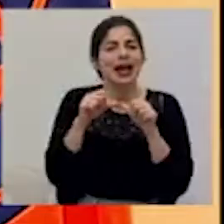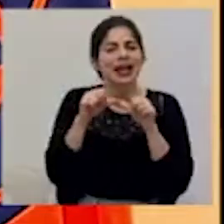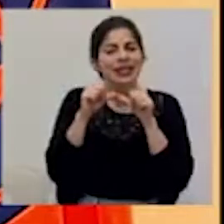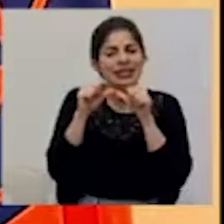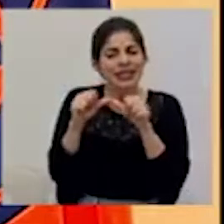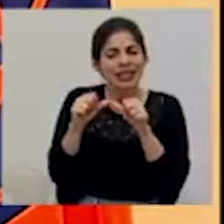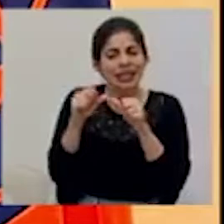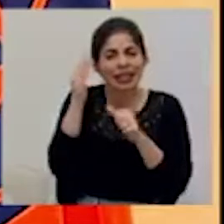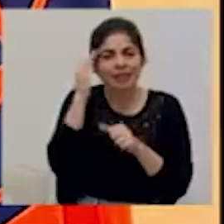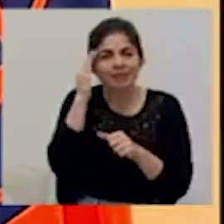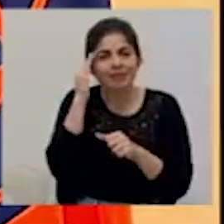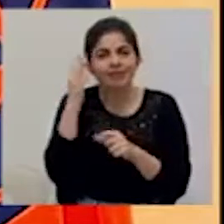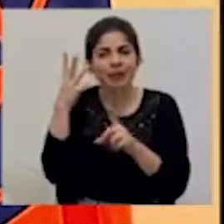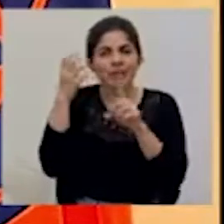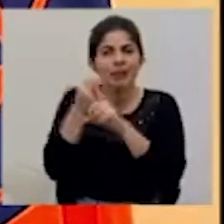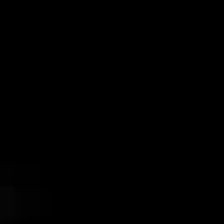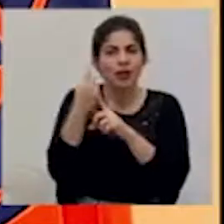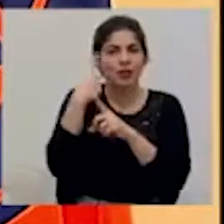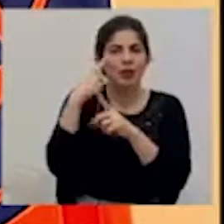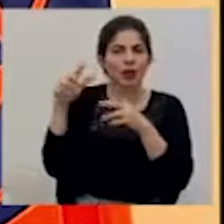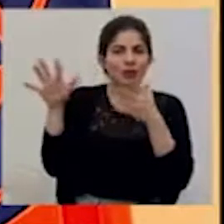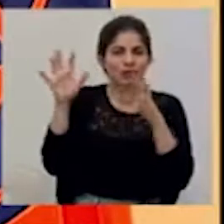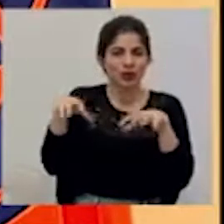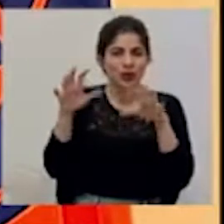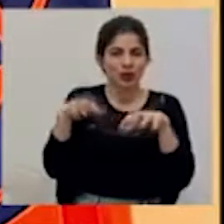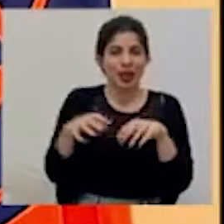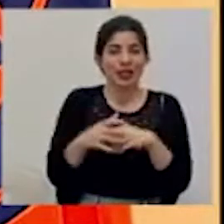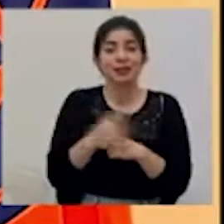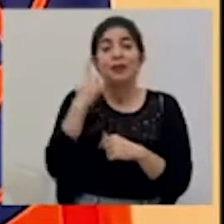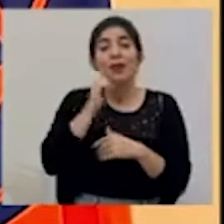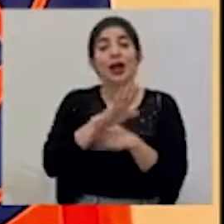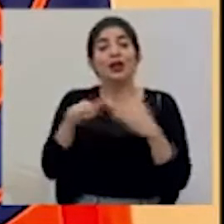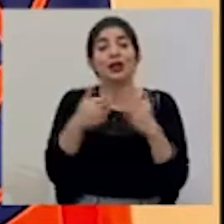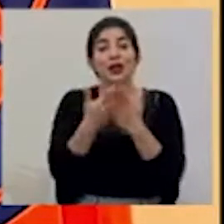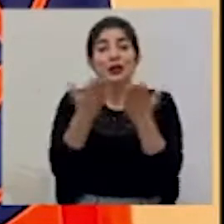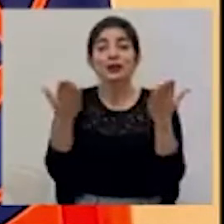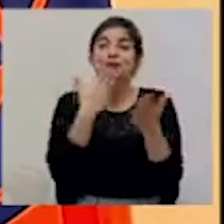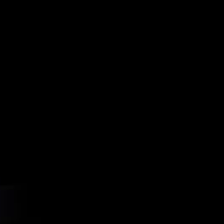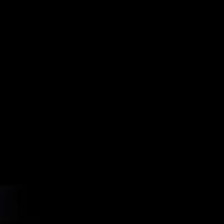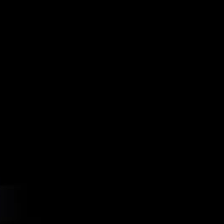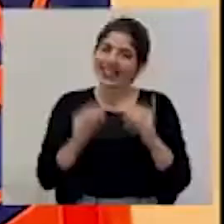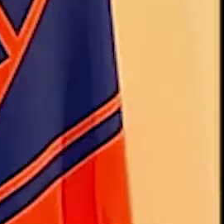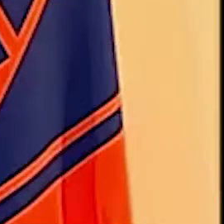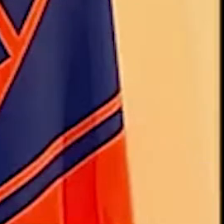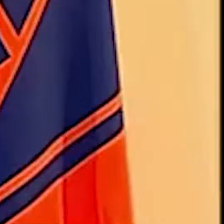atención por las afectaciones de las lluvias. A todos y todas, muy buenas tardes.